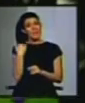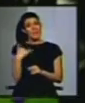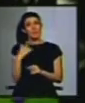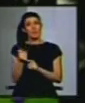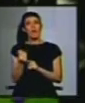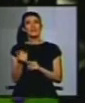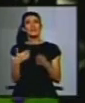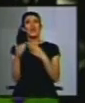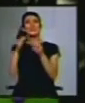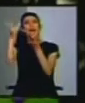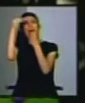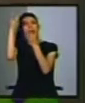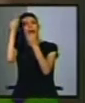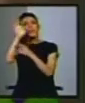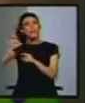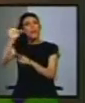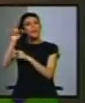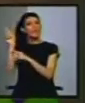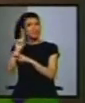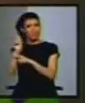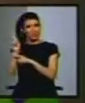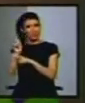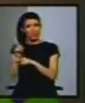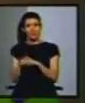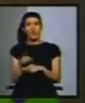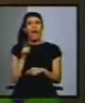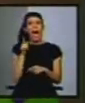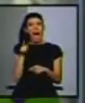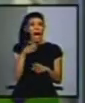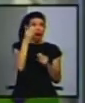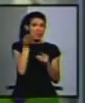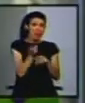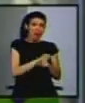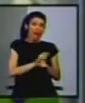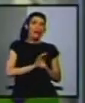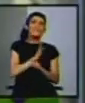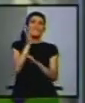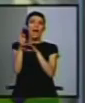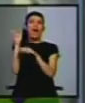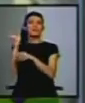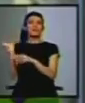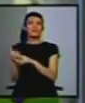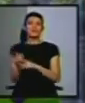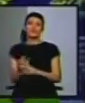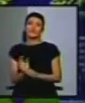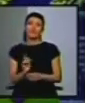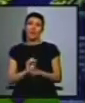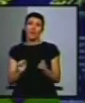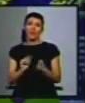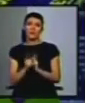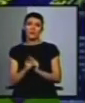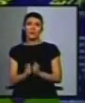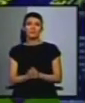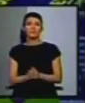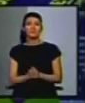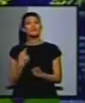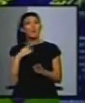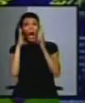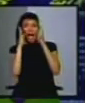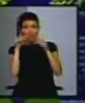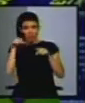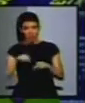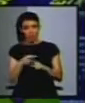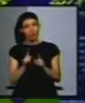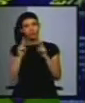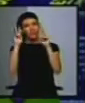continente, solo las replican allá. Una realidad que está lejos de cambiar. Ponga atención porque este es un